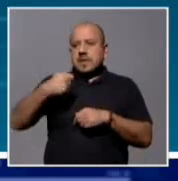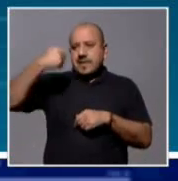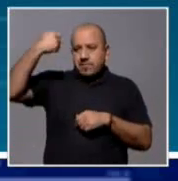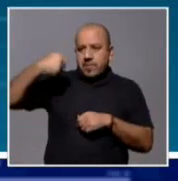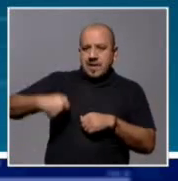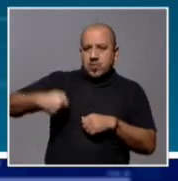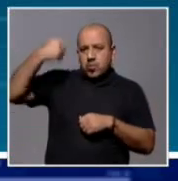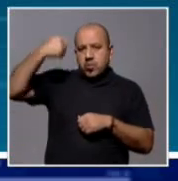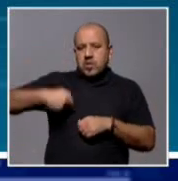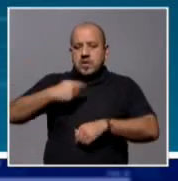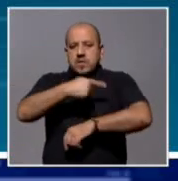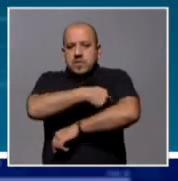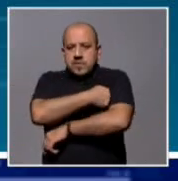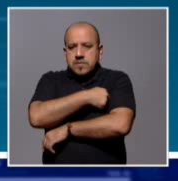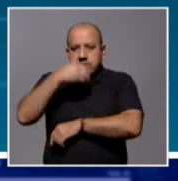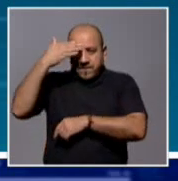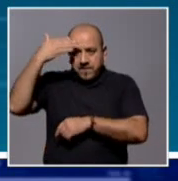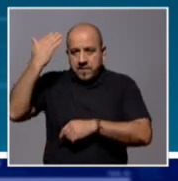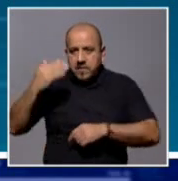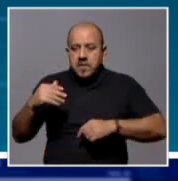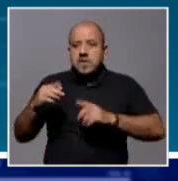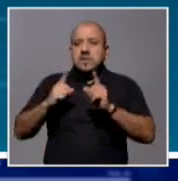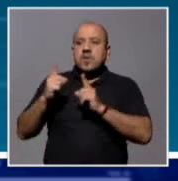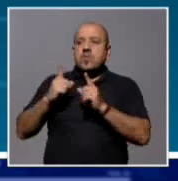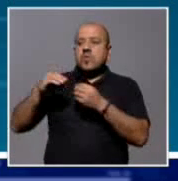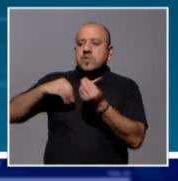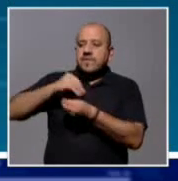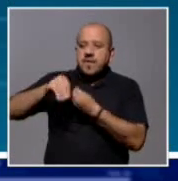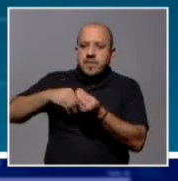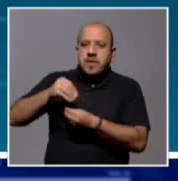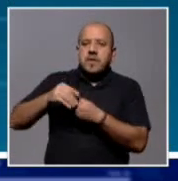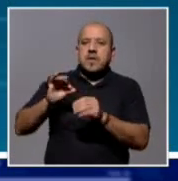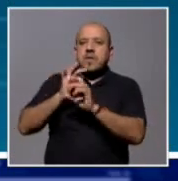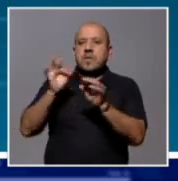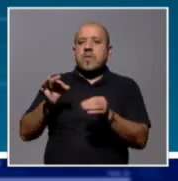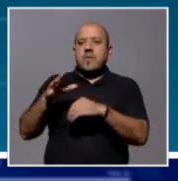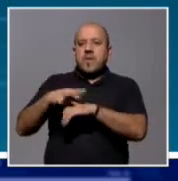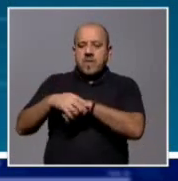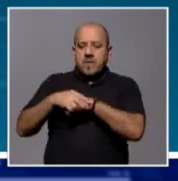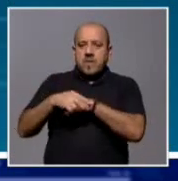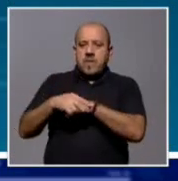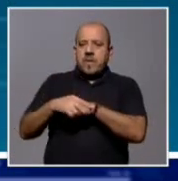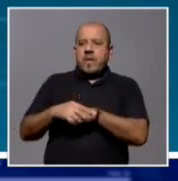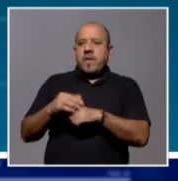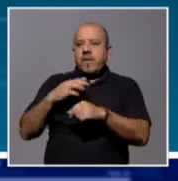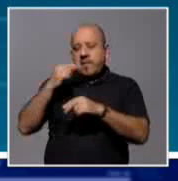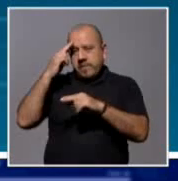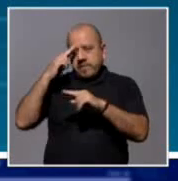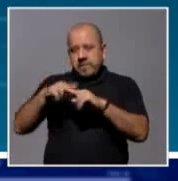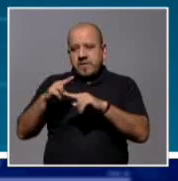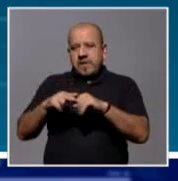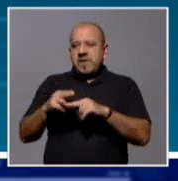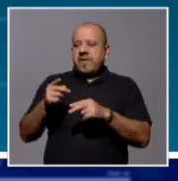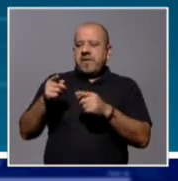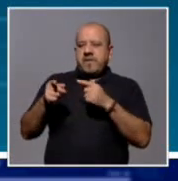corporal, por ejemplo, reportar si alguien en su familia o amigos o ellos mismos han estado enfermos. Tienen